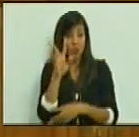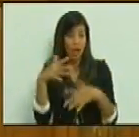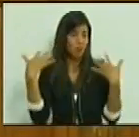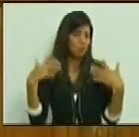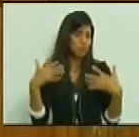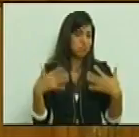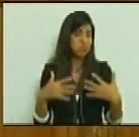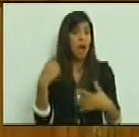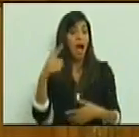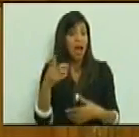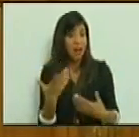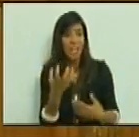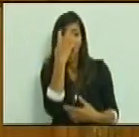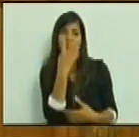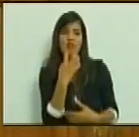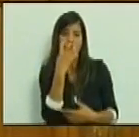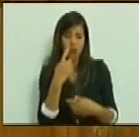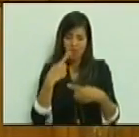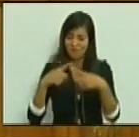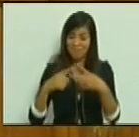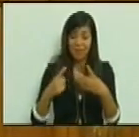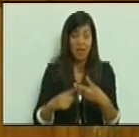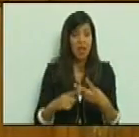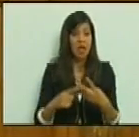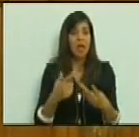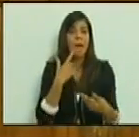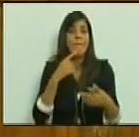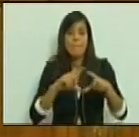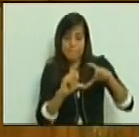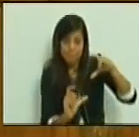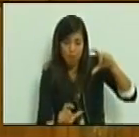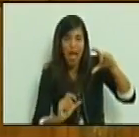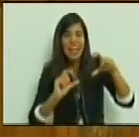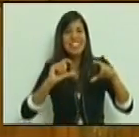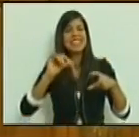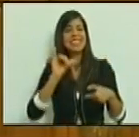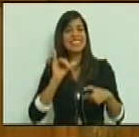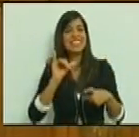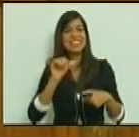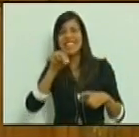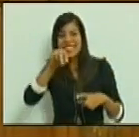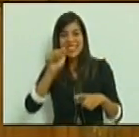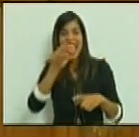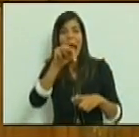cuánto topocho, cuánta yuca no se pierde, cuánto ñame, cuánto cumo no se pierde?